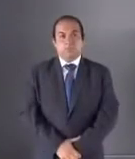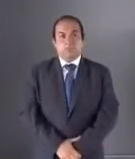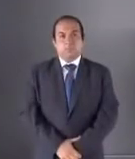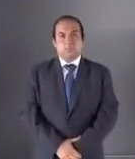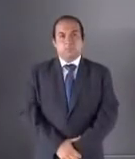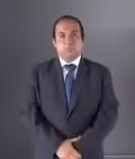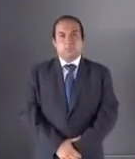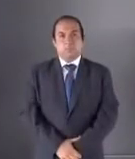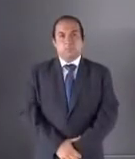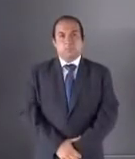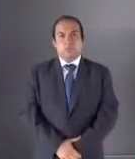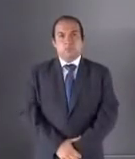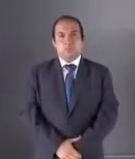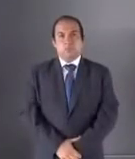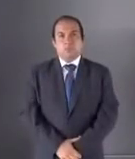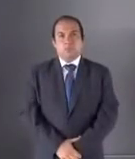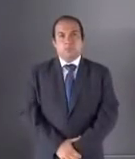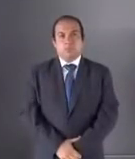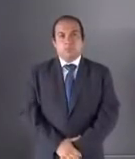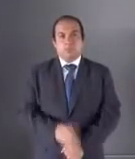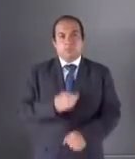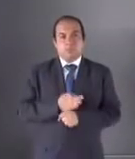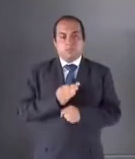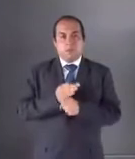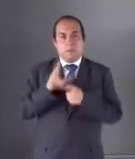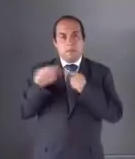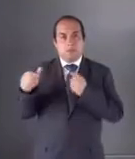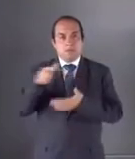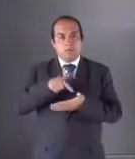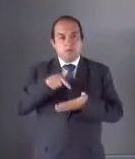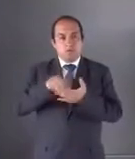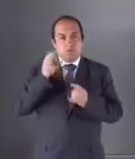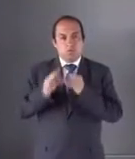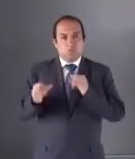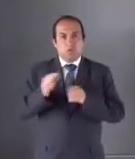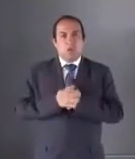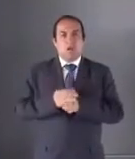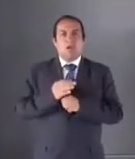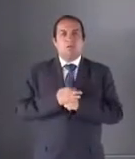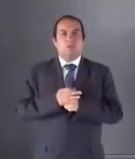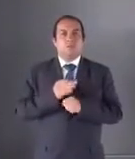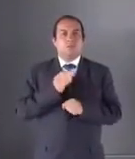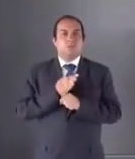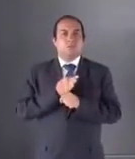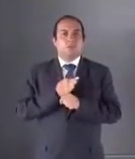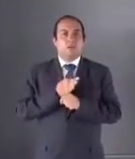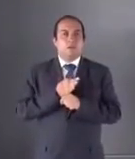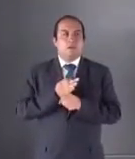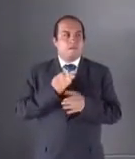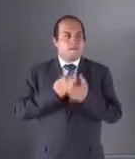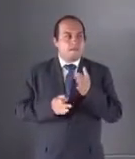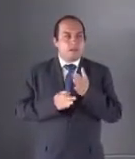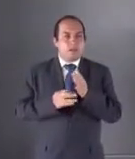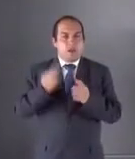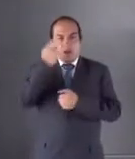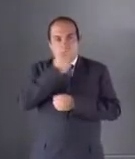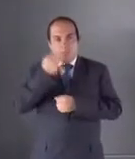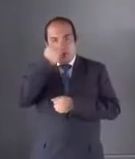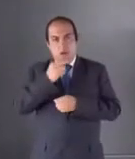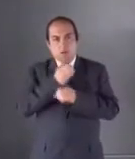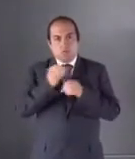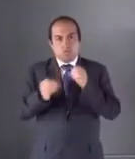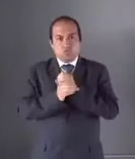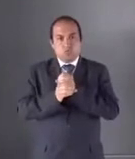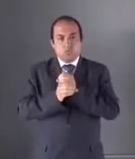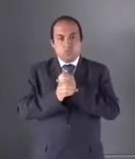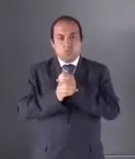Vamos a acceder al último punto. Bueno, todavía nos falta visitar la zona de la cabina de control. En